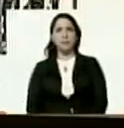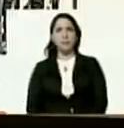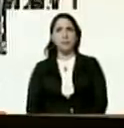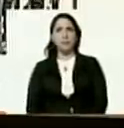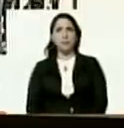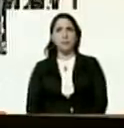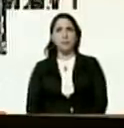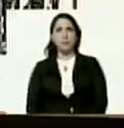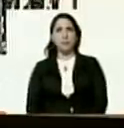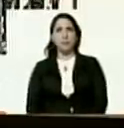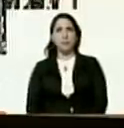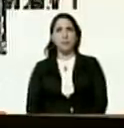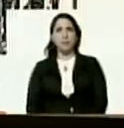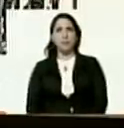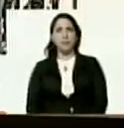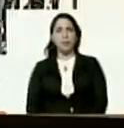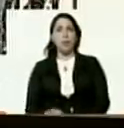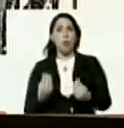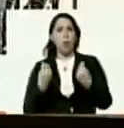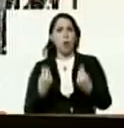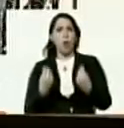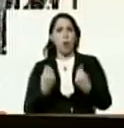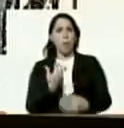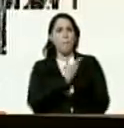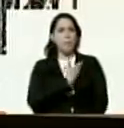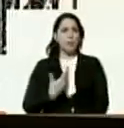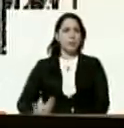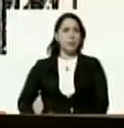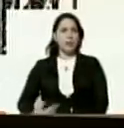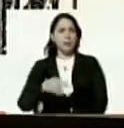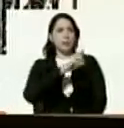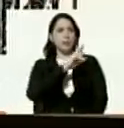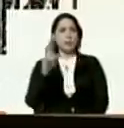que como presidente de la República